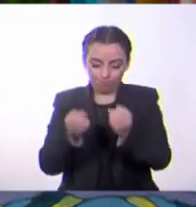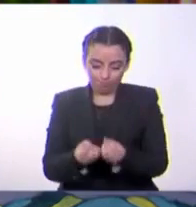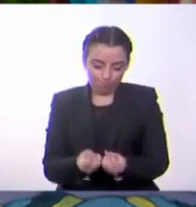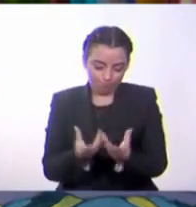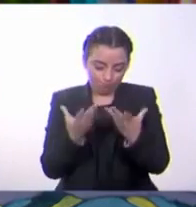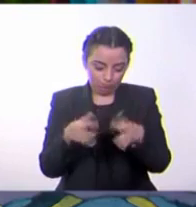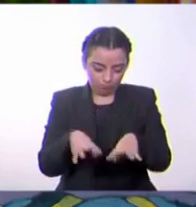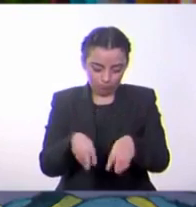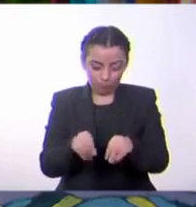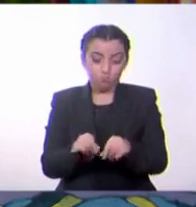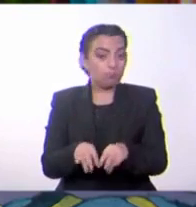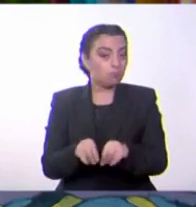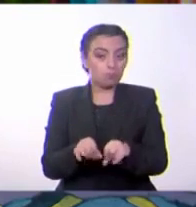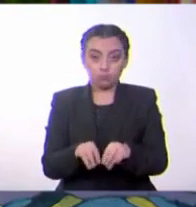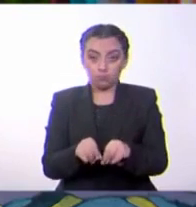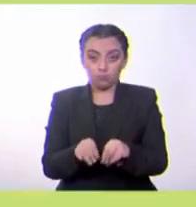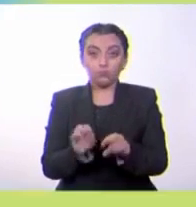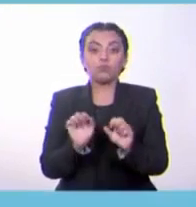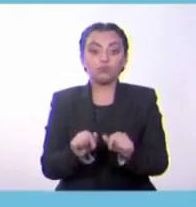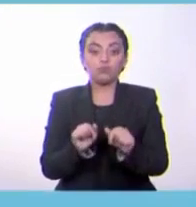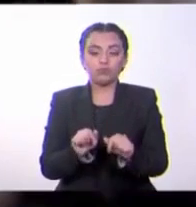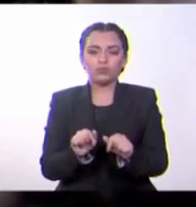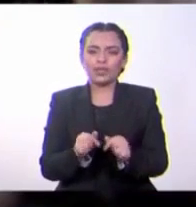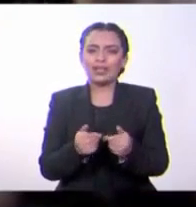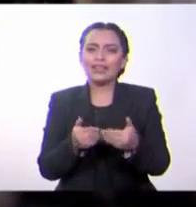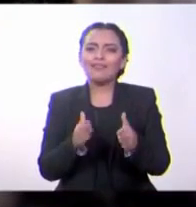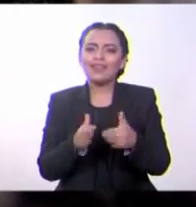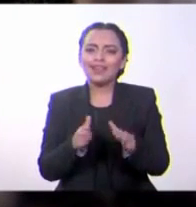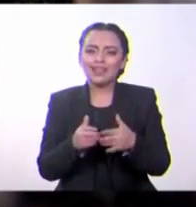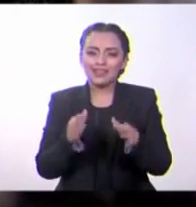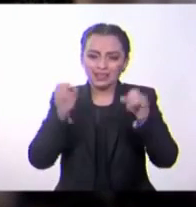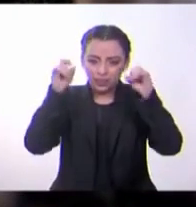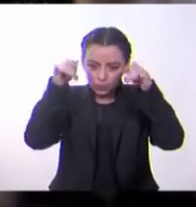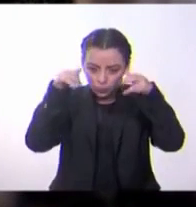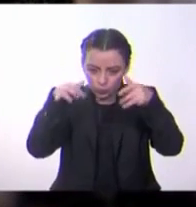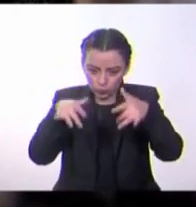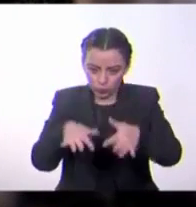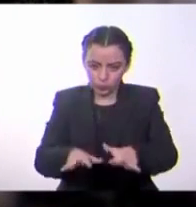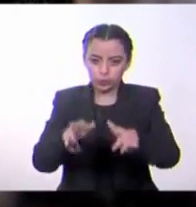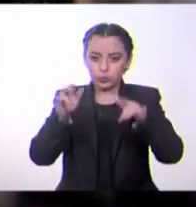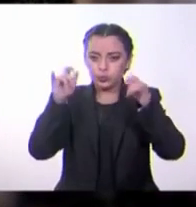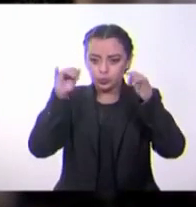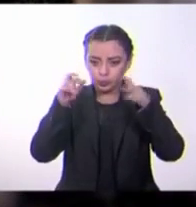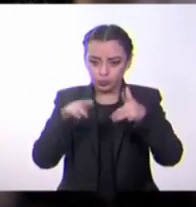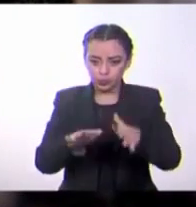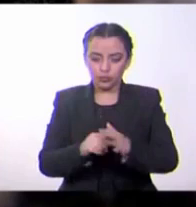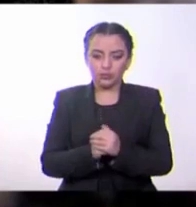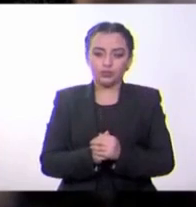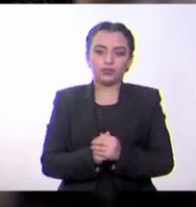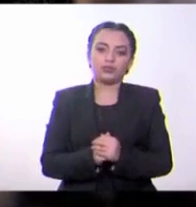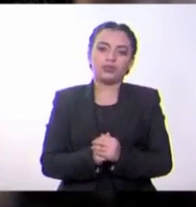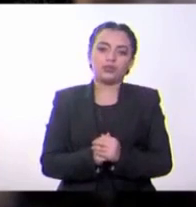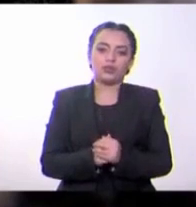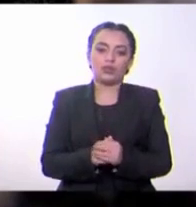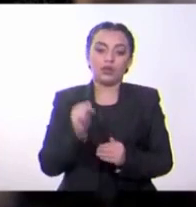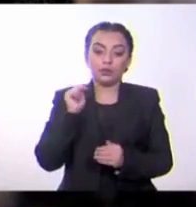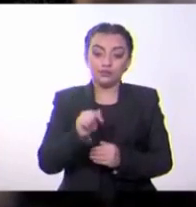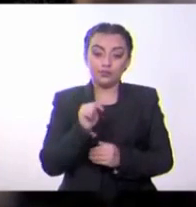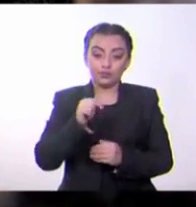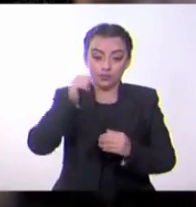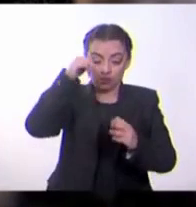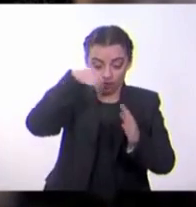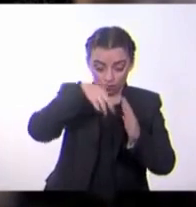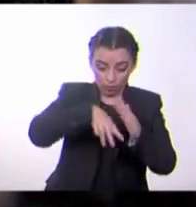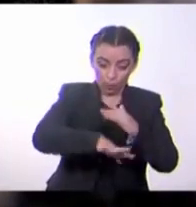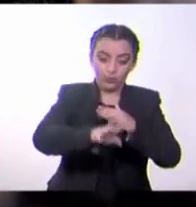de filtración que estos puedan tener. La infiltración es el fenómeno que se da en el suelo y que depende